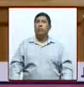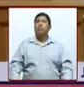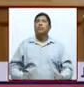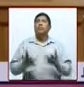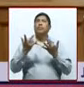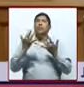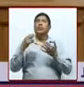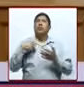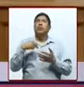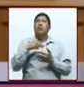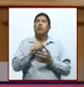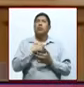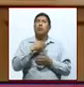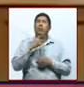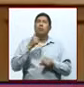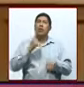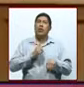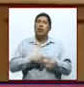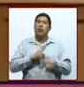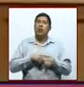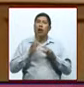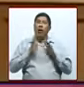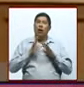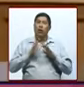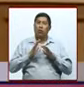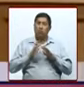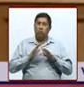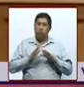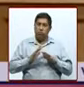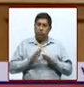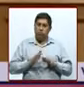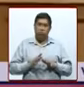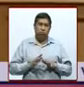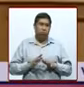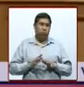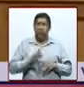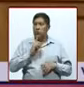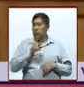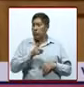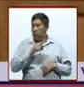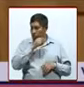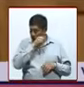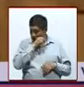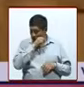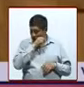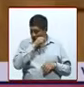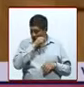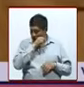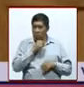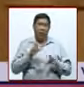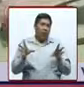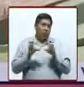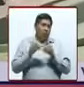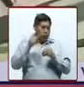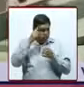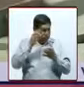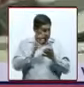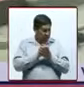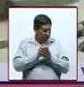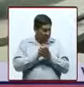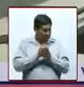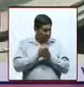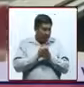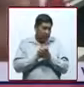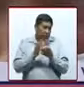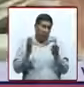esperaremos que el tiempo mejore, donde vamos a estar alerta seguramente a la una nueva reunión, pero yo creo que ya no vamos a